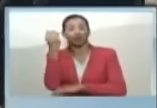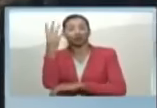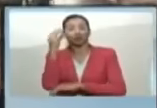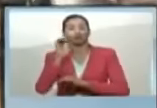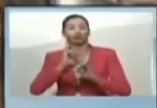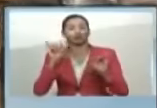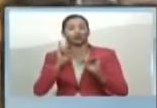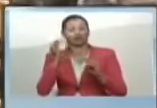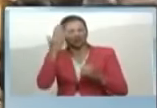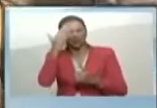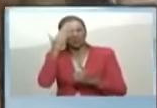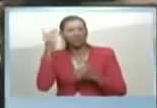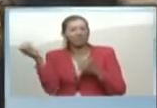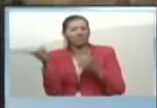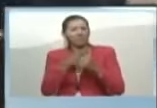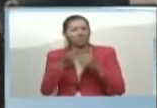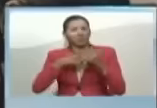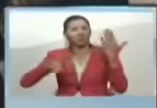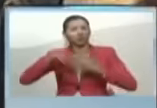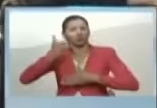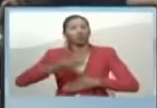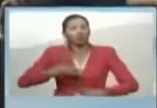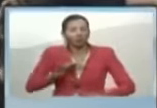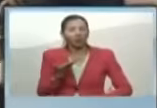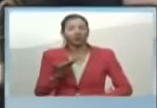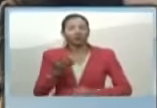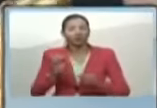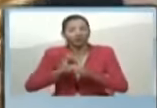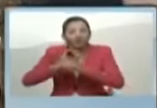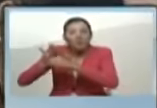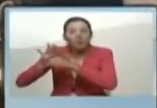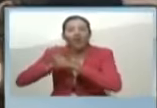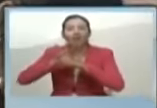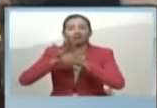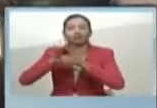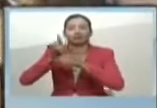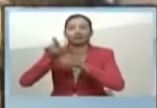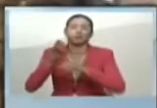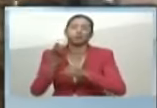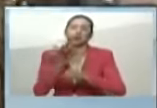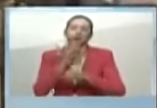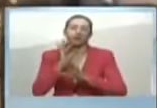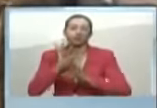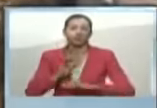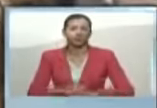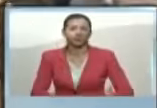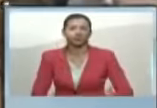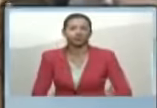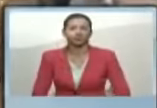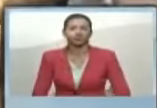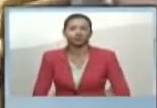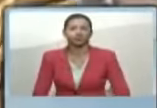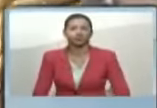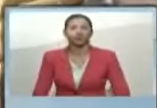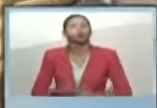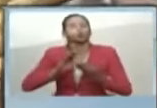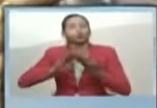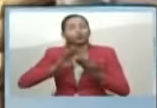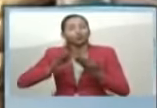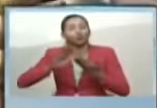priorizado uno de los proyectos que puede influir, por ejemplo, en